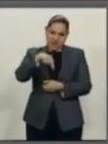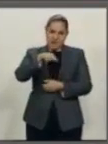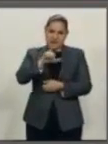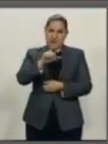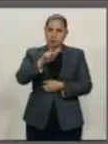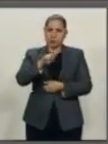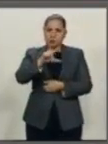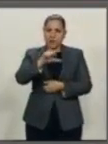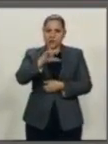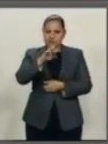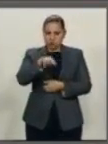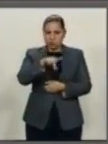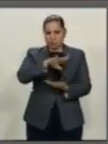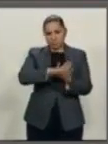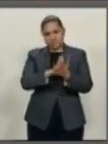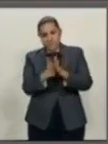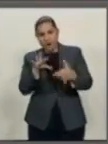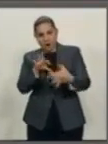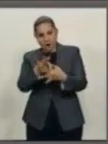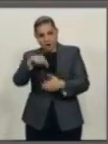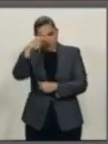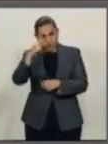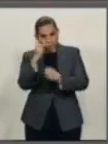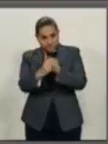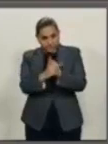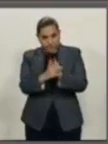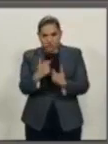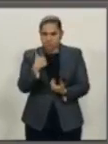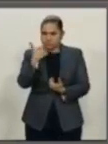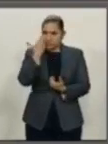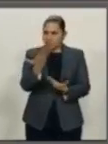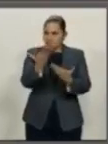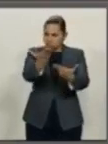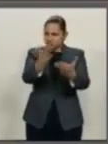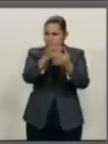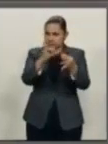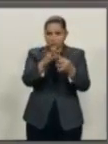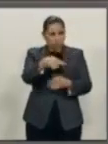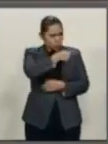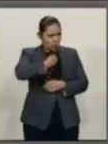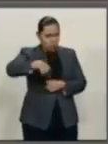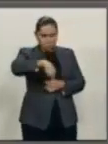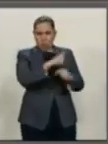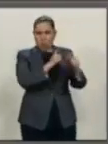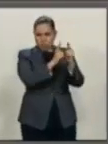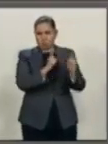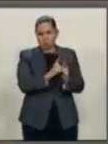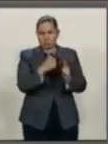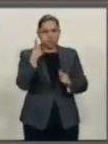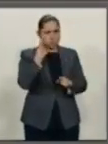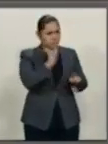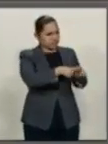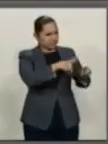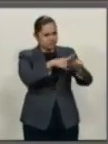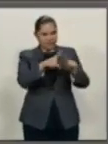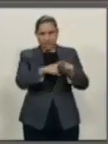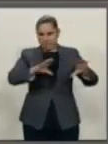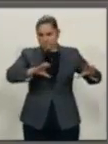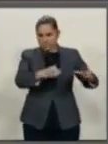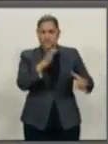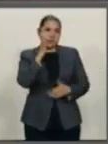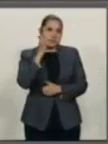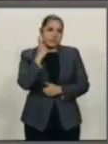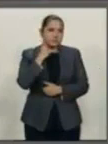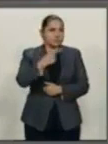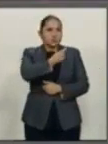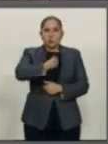los legisladores y las legisladoras de todos los grupos parlamentarios que integramos esta soberanía no estamos